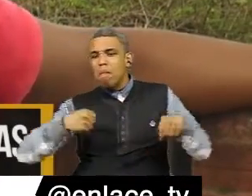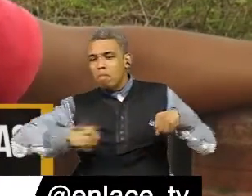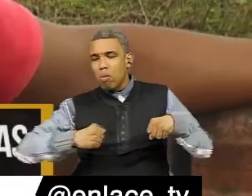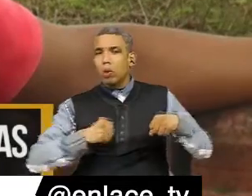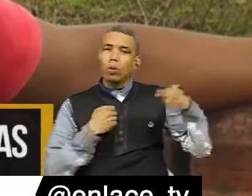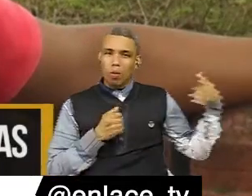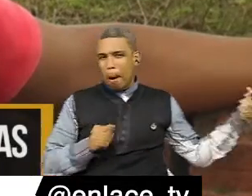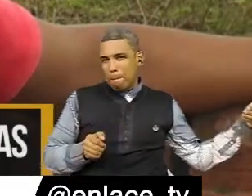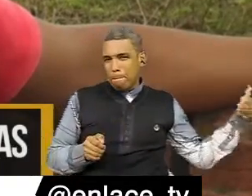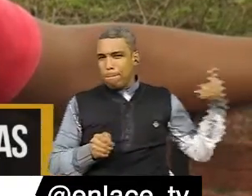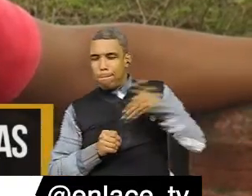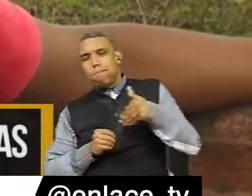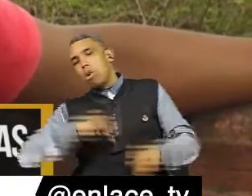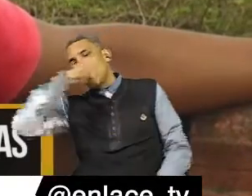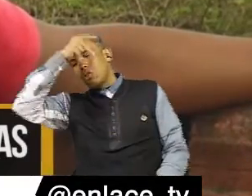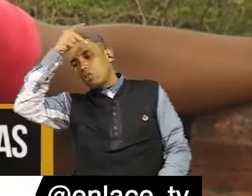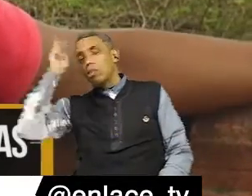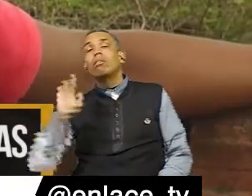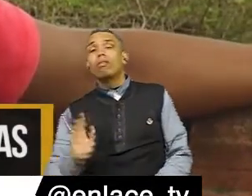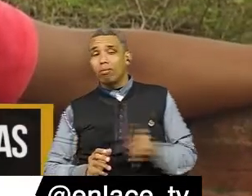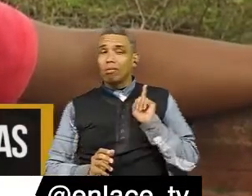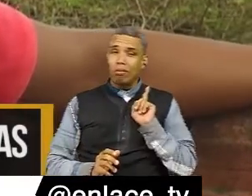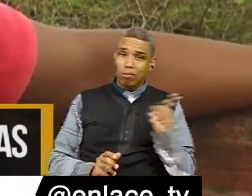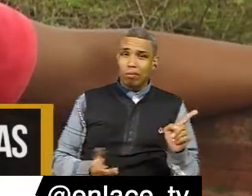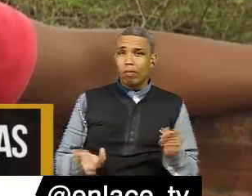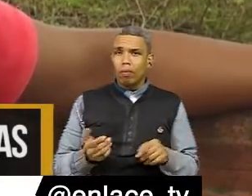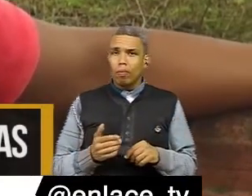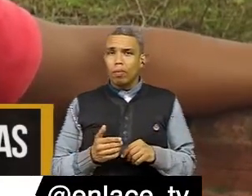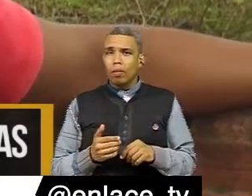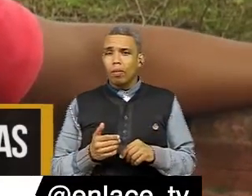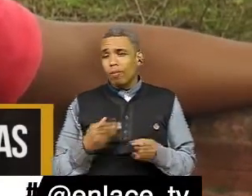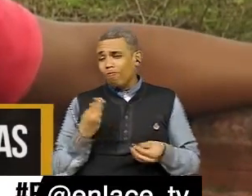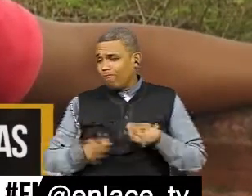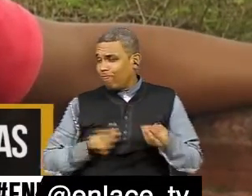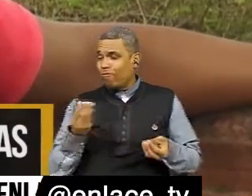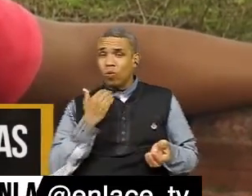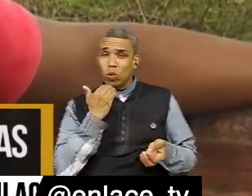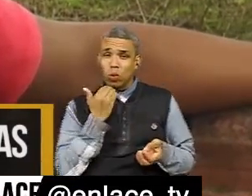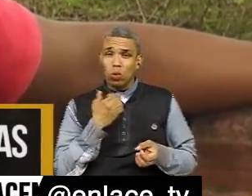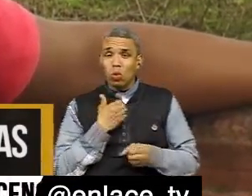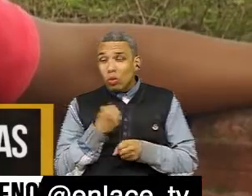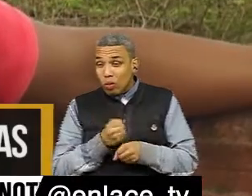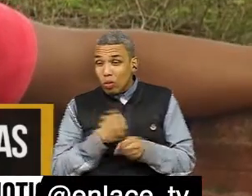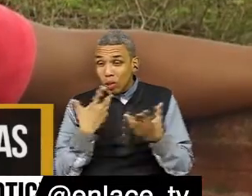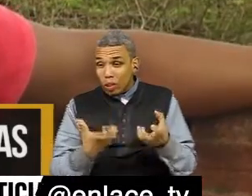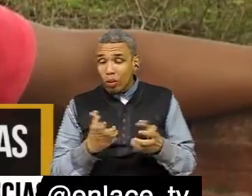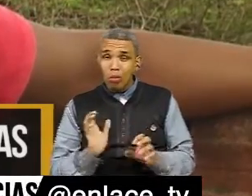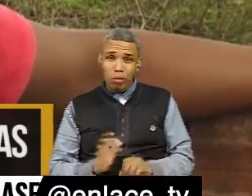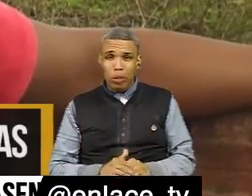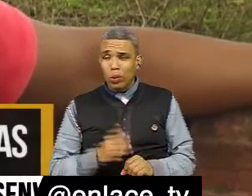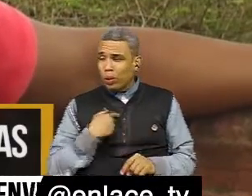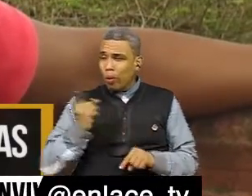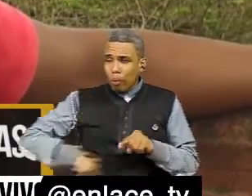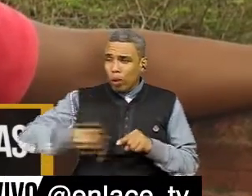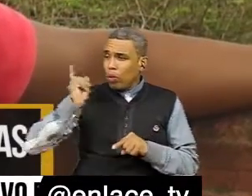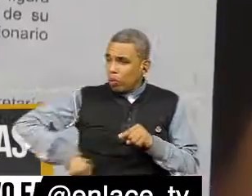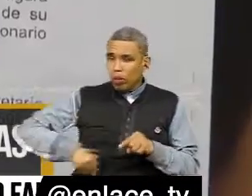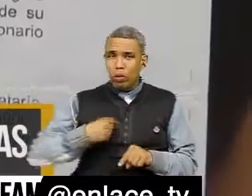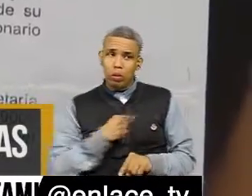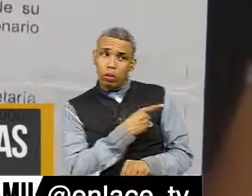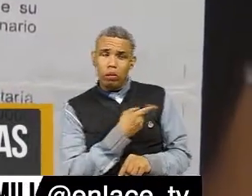Entonces yo quiero que alguien me dé respuesta, me responda por el daño causado que el señor agente me hizo. Ya, o sea, ya es justo